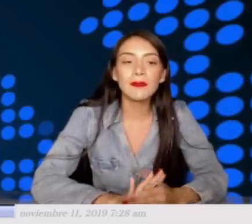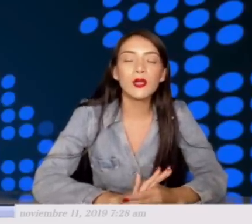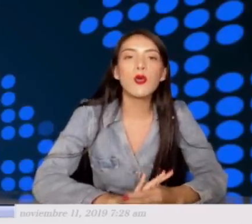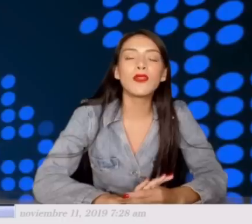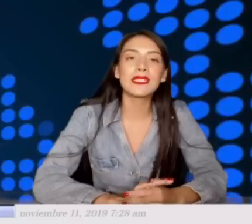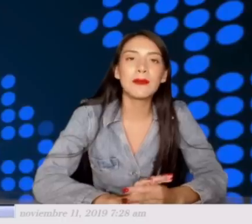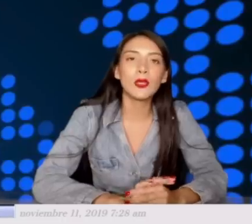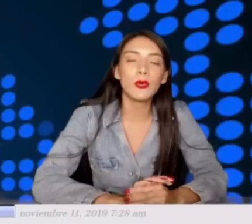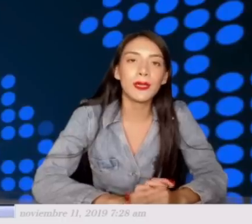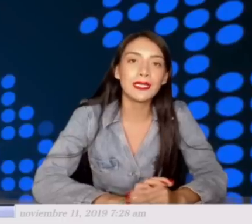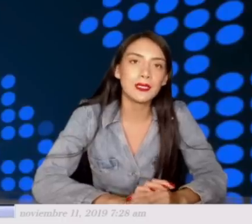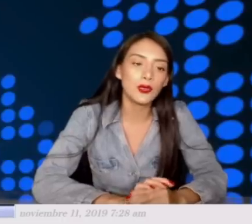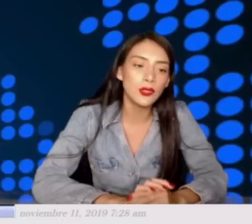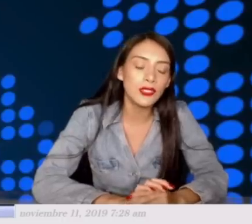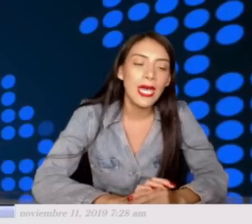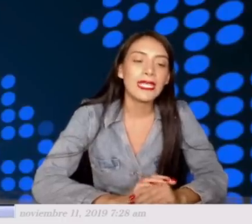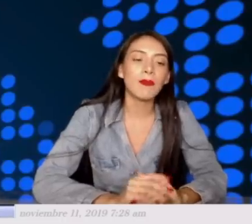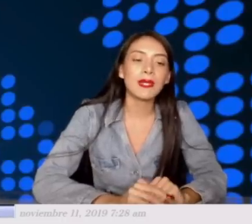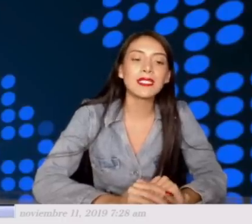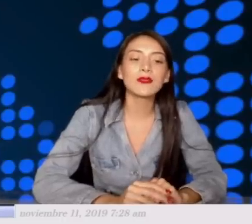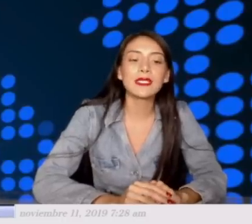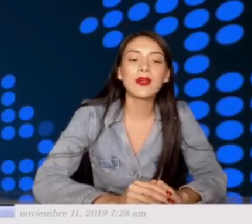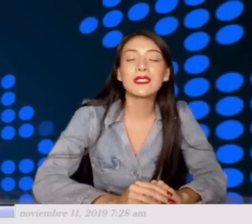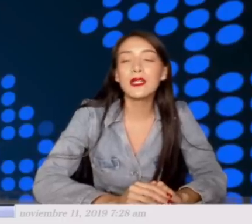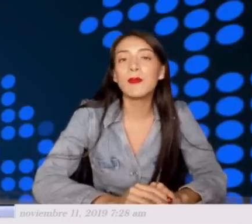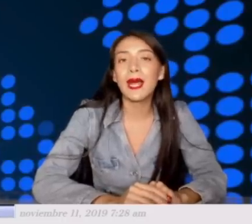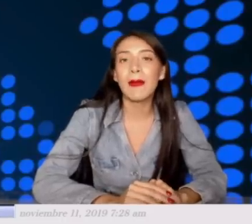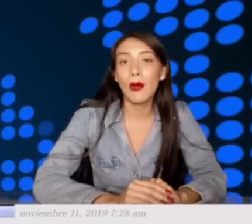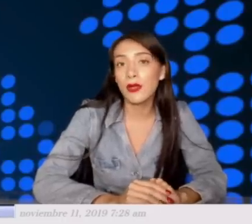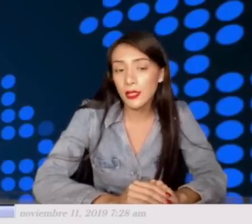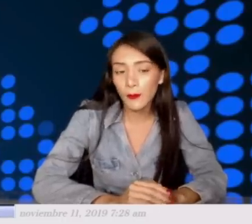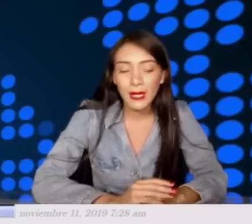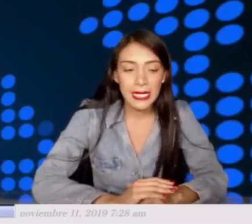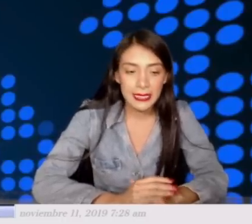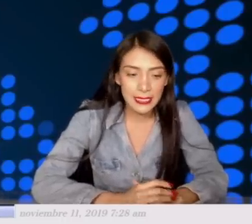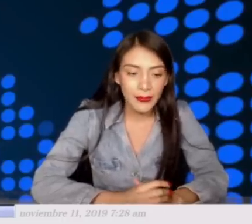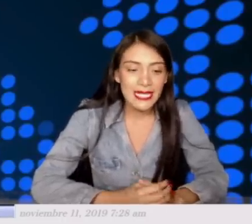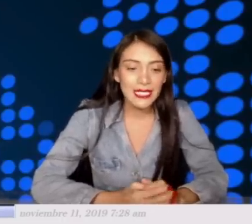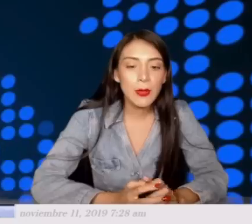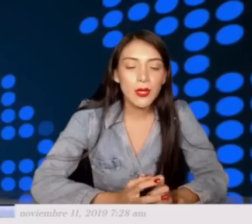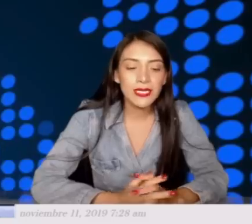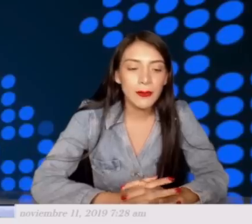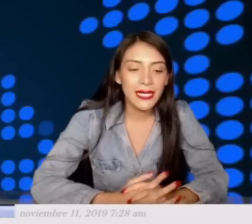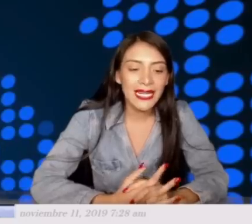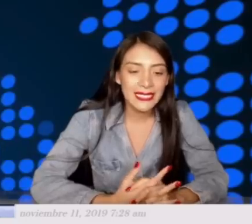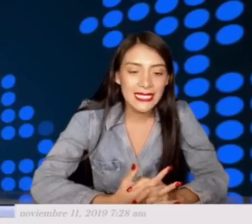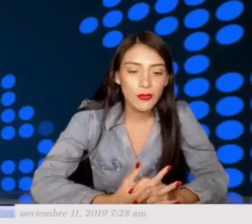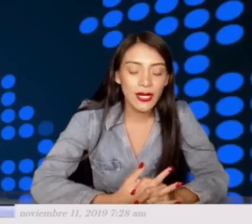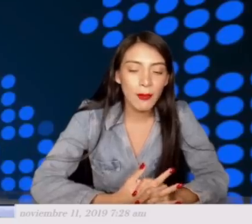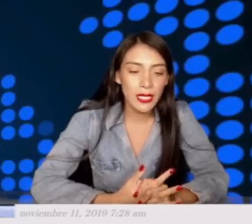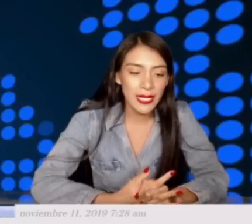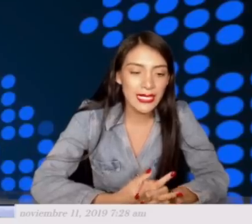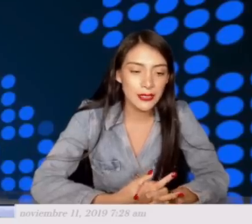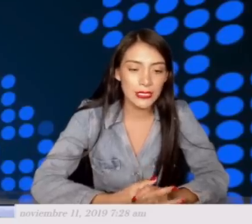y también hubo financiamiento por parte de Estados Unidos y empresas que utilizaron ese dinero para lavado de dinero. Y si así, serie populista en América Latina sí